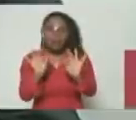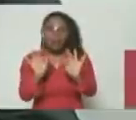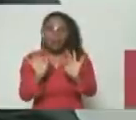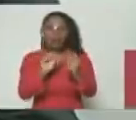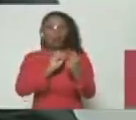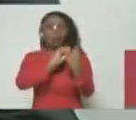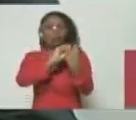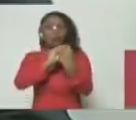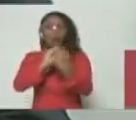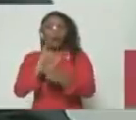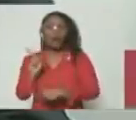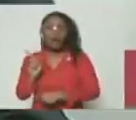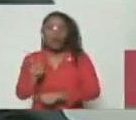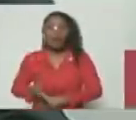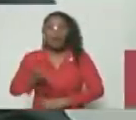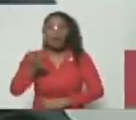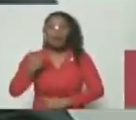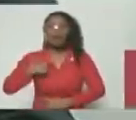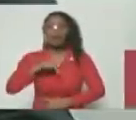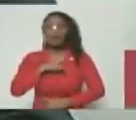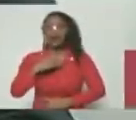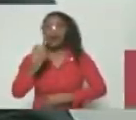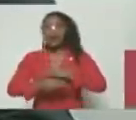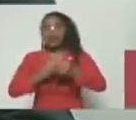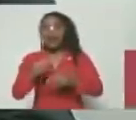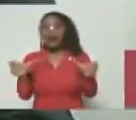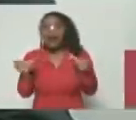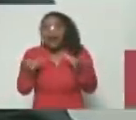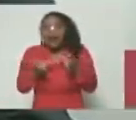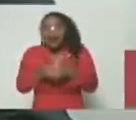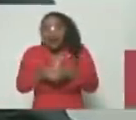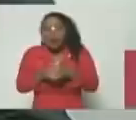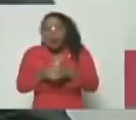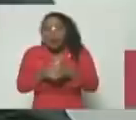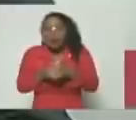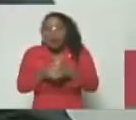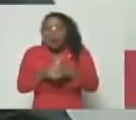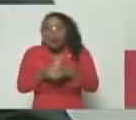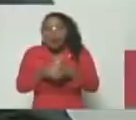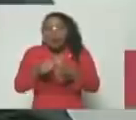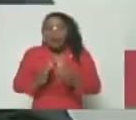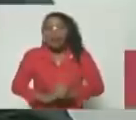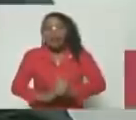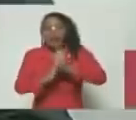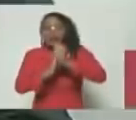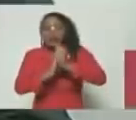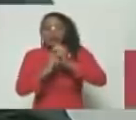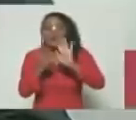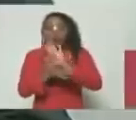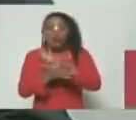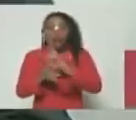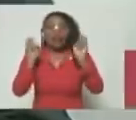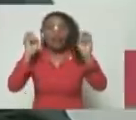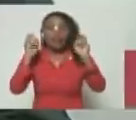era sumamente importante para nosotros tener una reunión con la cabeza del Poder Ejecutivo a los efectos de